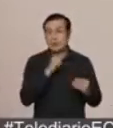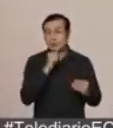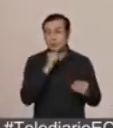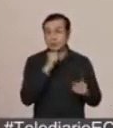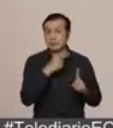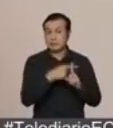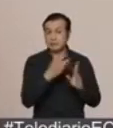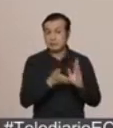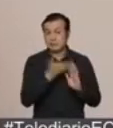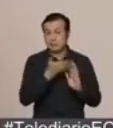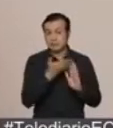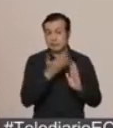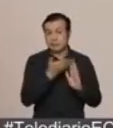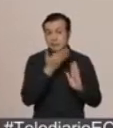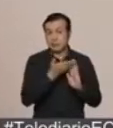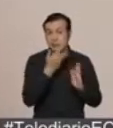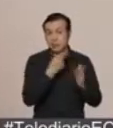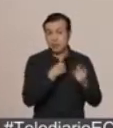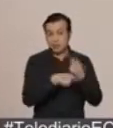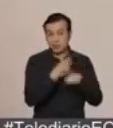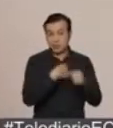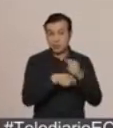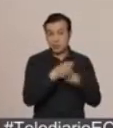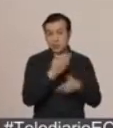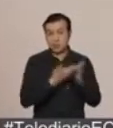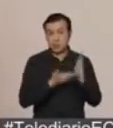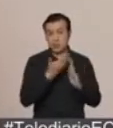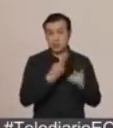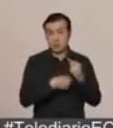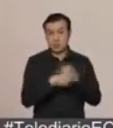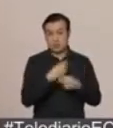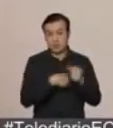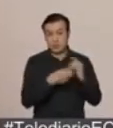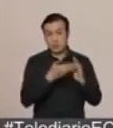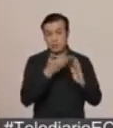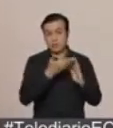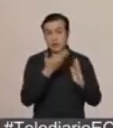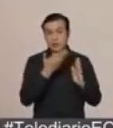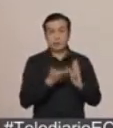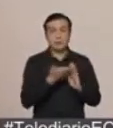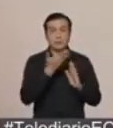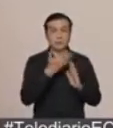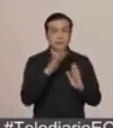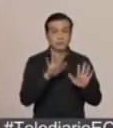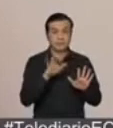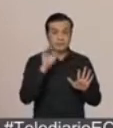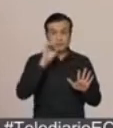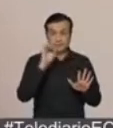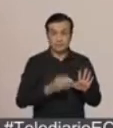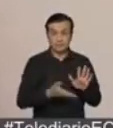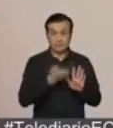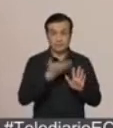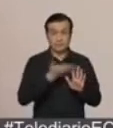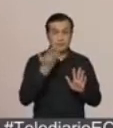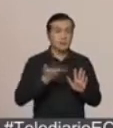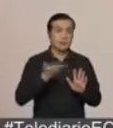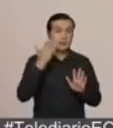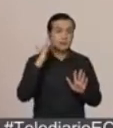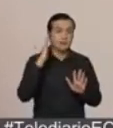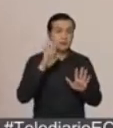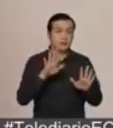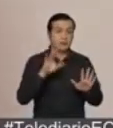muy positivo de la balanza comercial y de las exportaciones no petroleras. Hay un crecimiento de 10% de las exportaciones no